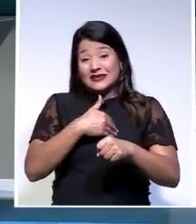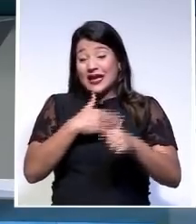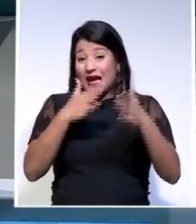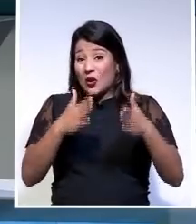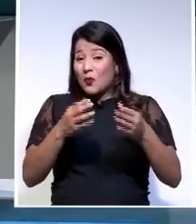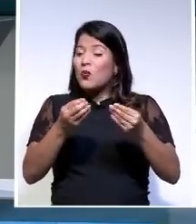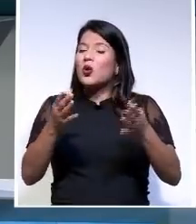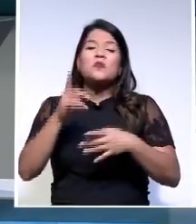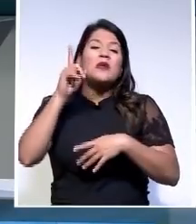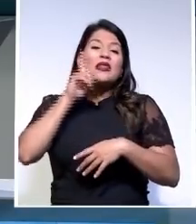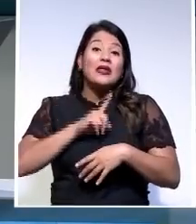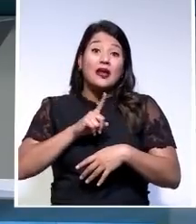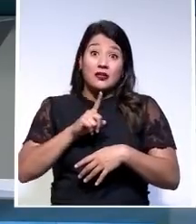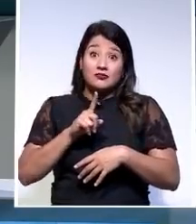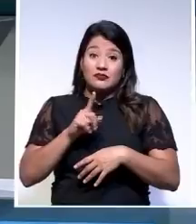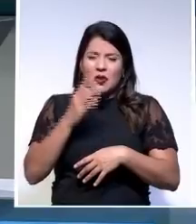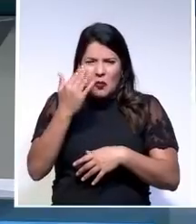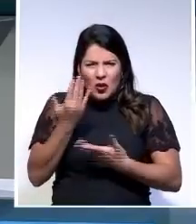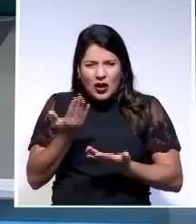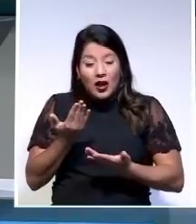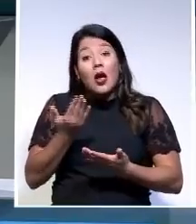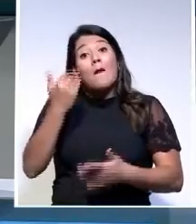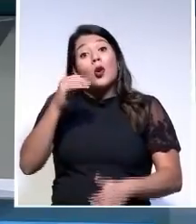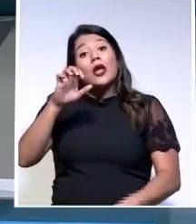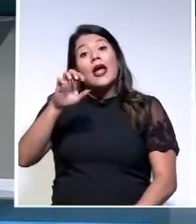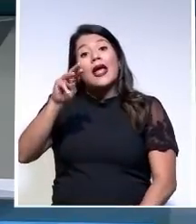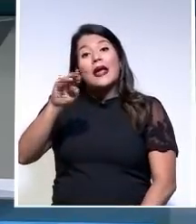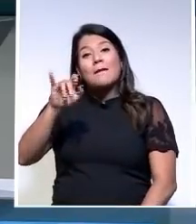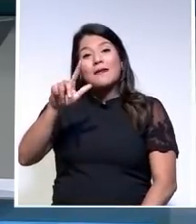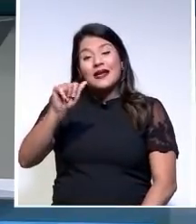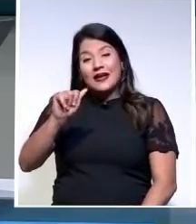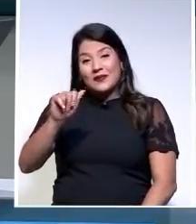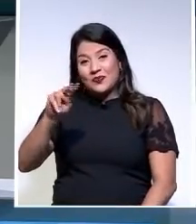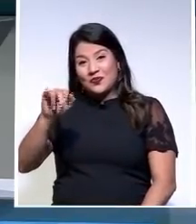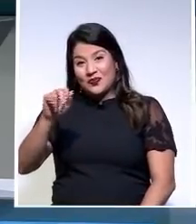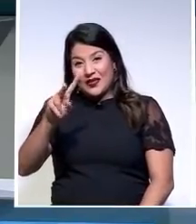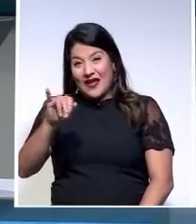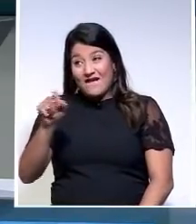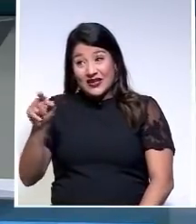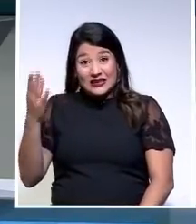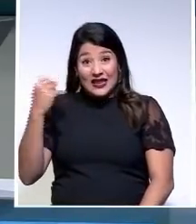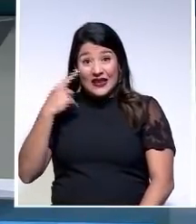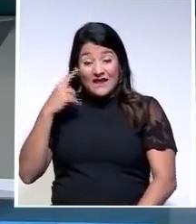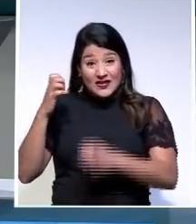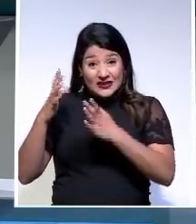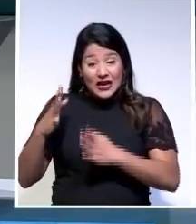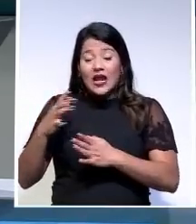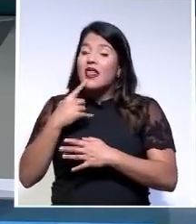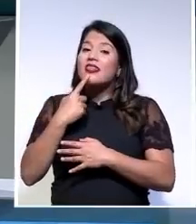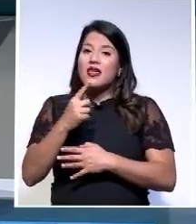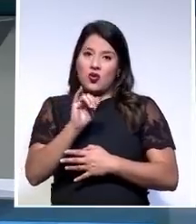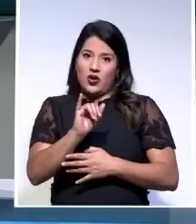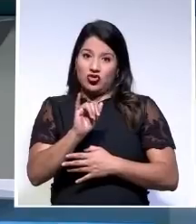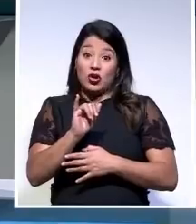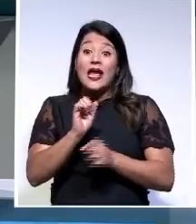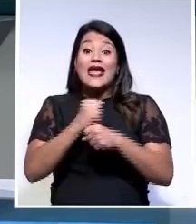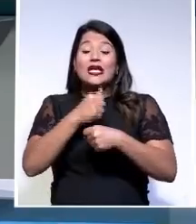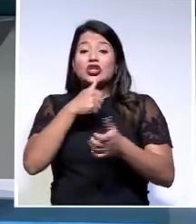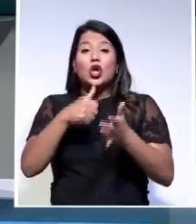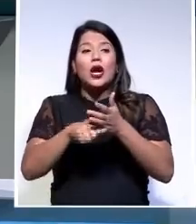Emilia Navas en un informe que envió a la Relatoría Especial de las Naciones Unidas sobre la independencia de